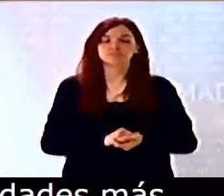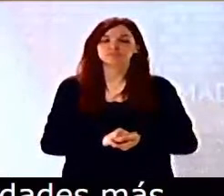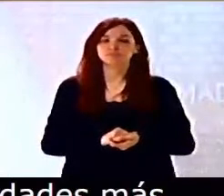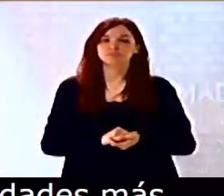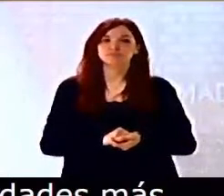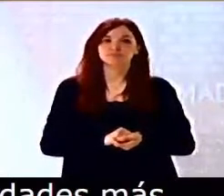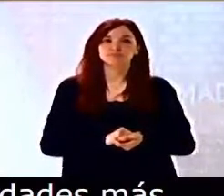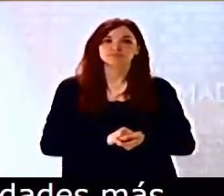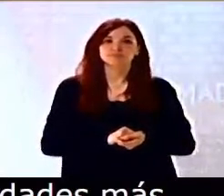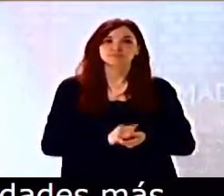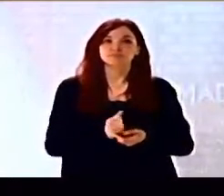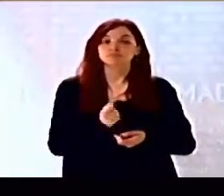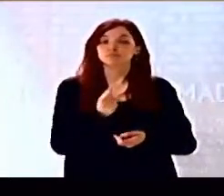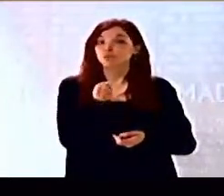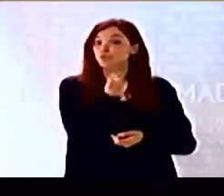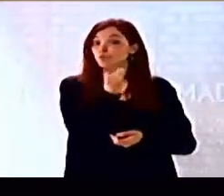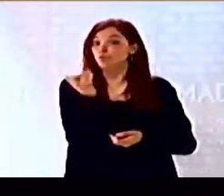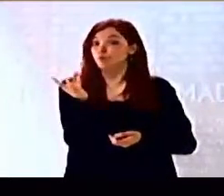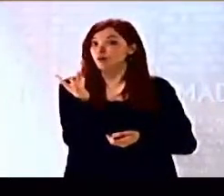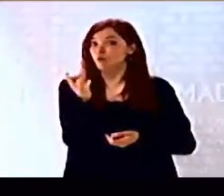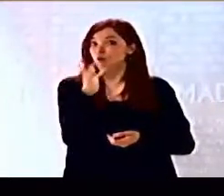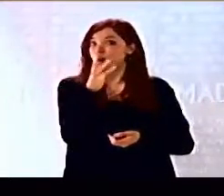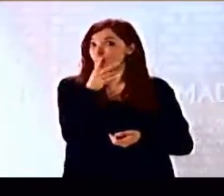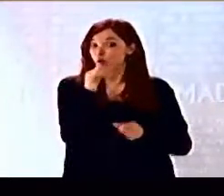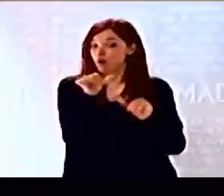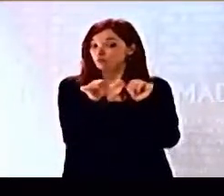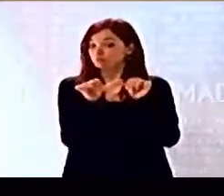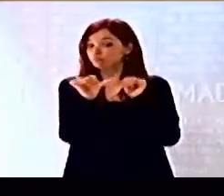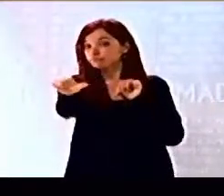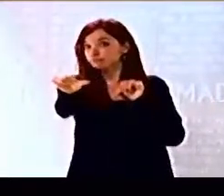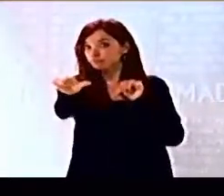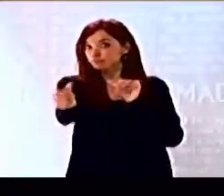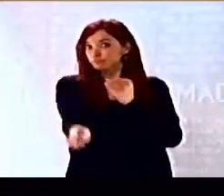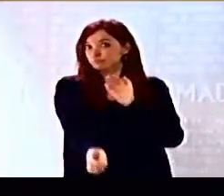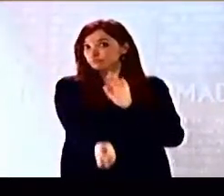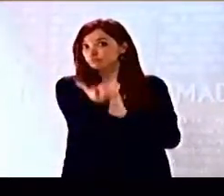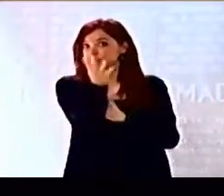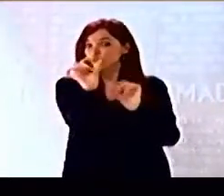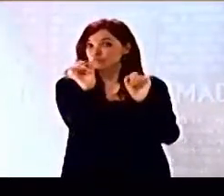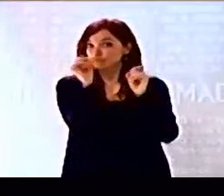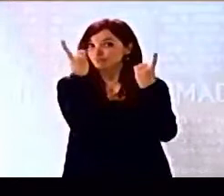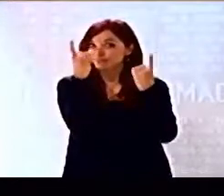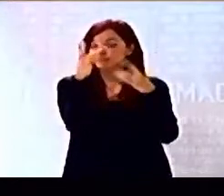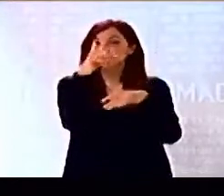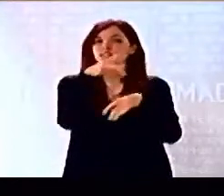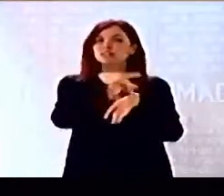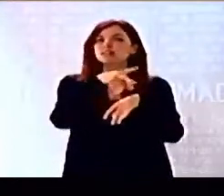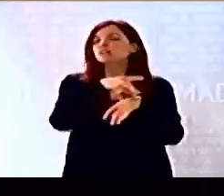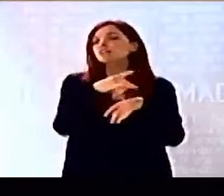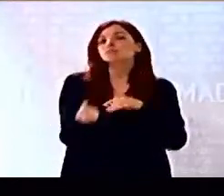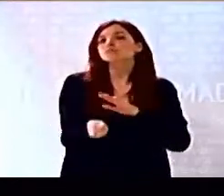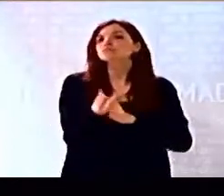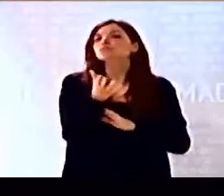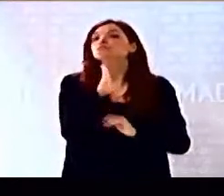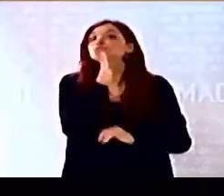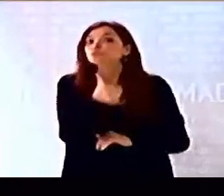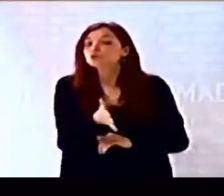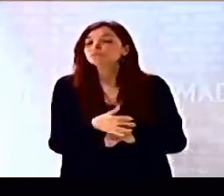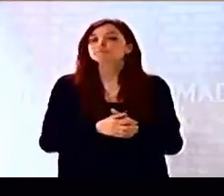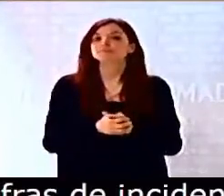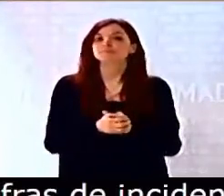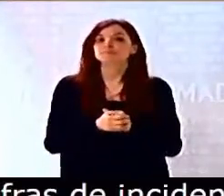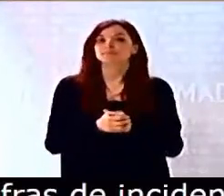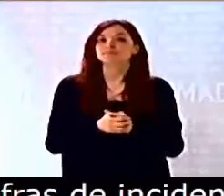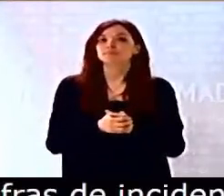Las cifras que vamos a ver a partir de estos días, las cifras de incidencia, corresponden a lo que se ha podido